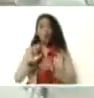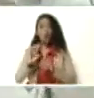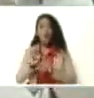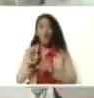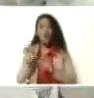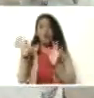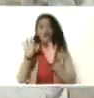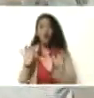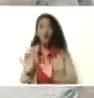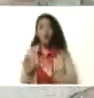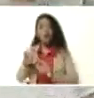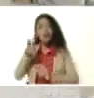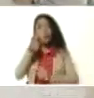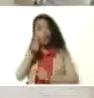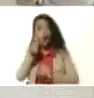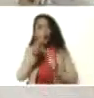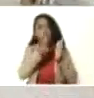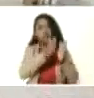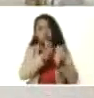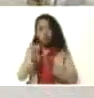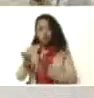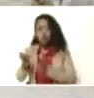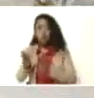segura, ordenada, planificada.